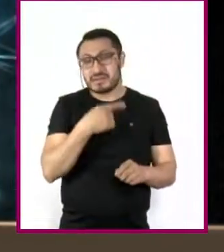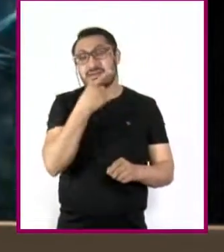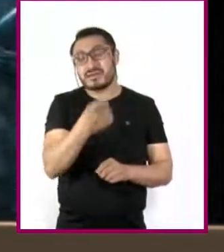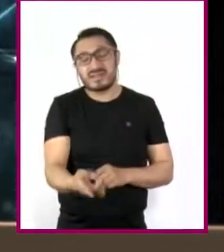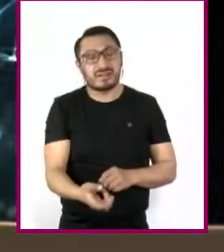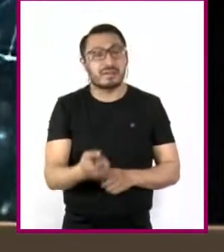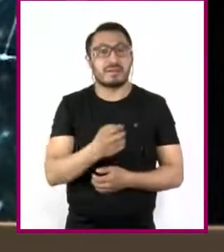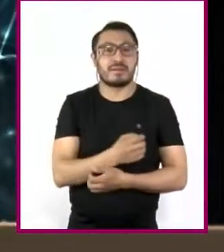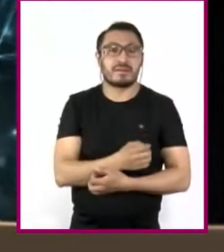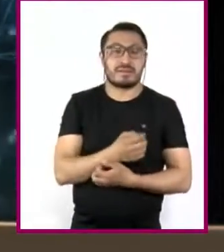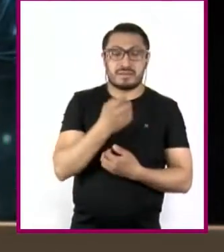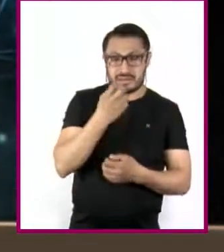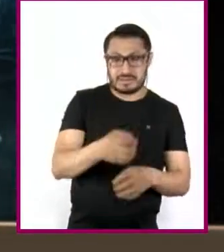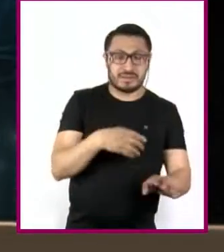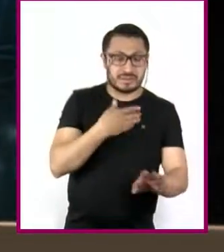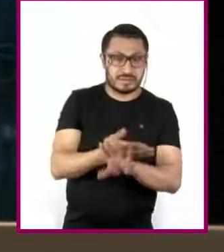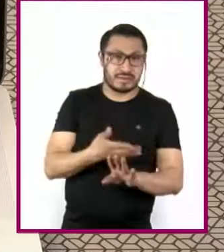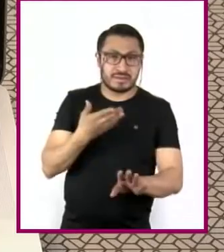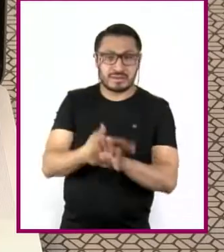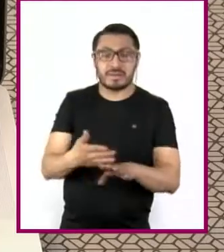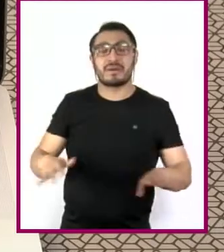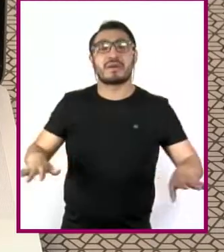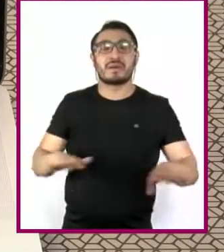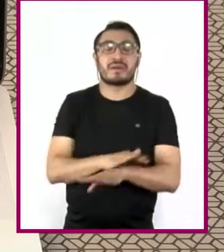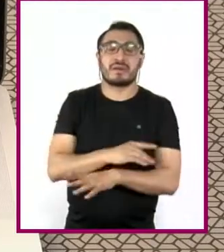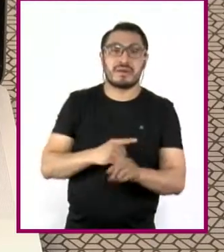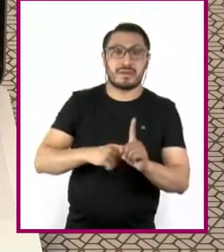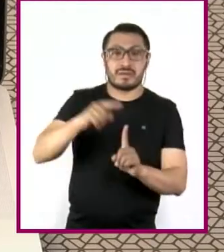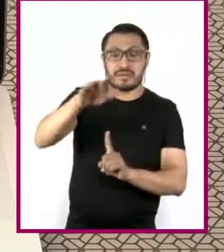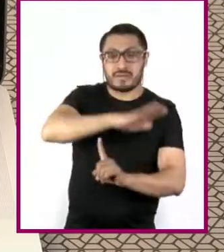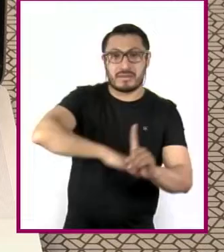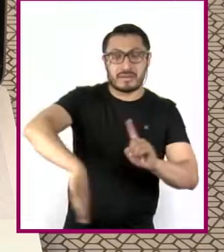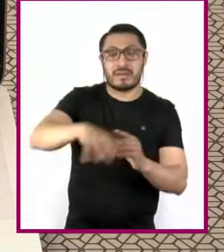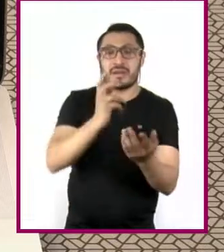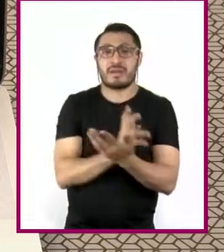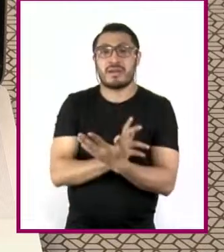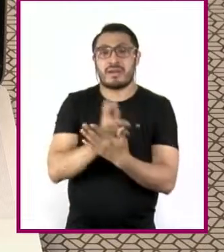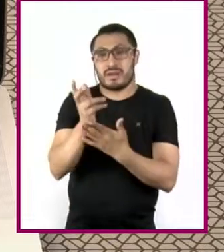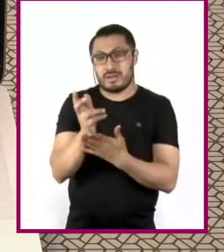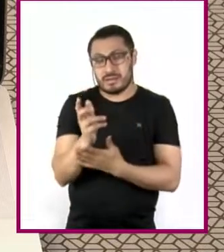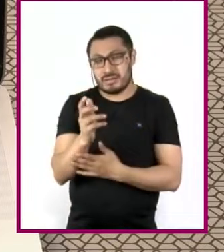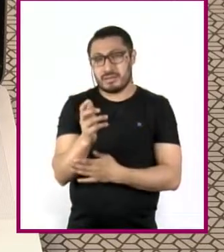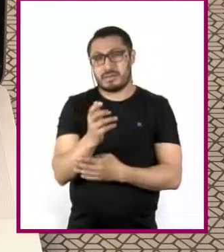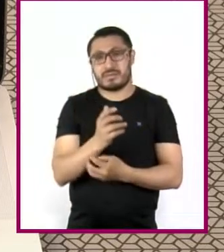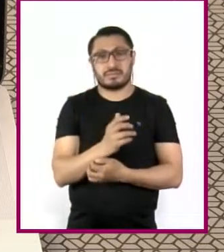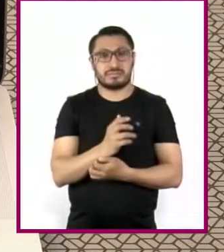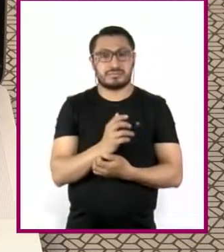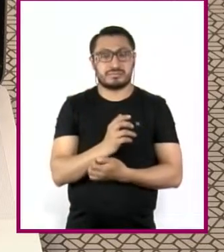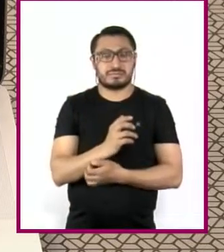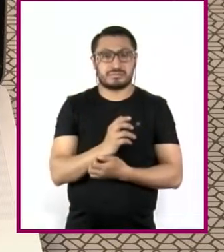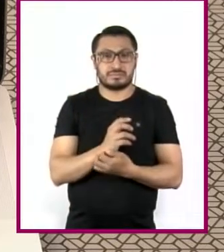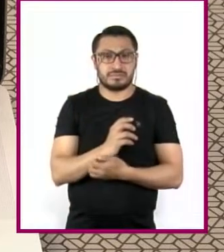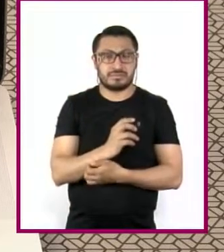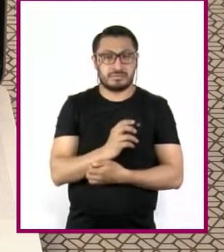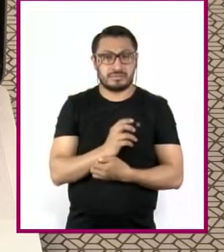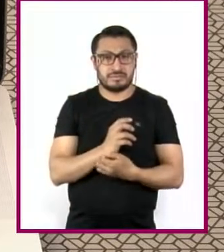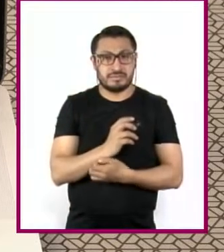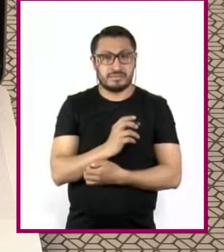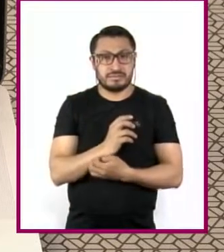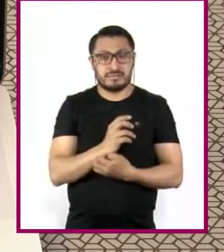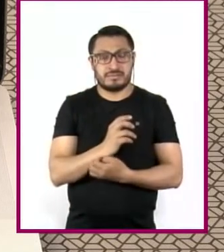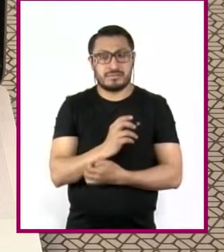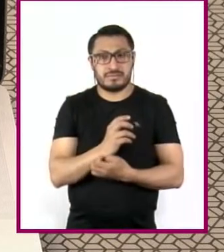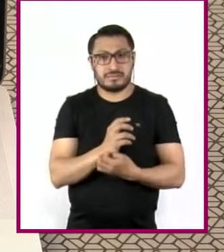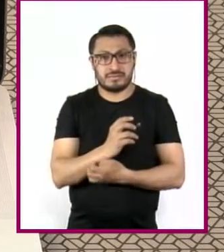estos efectos de cambio climático con el exceso de emisiones de